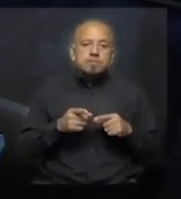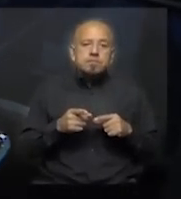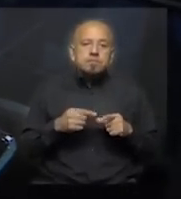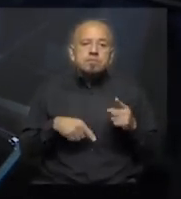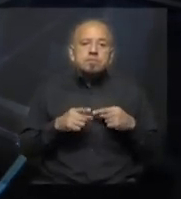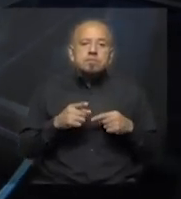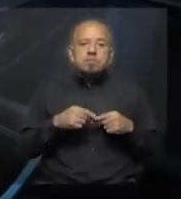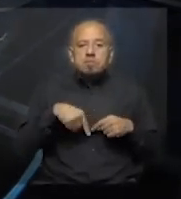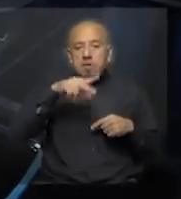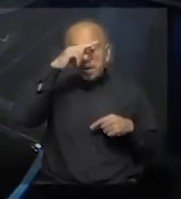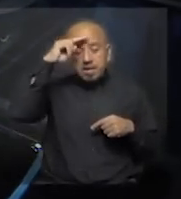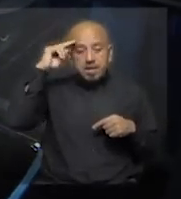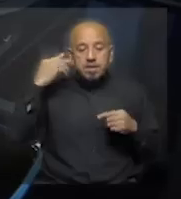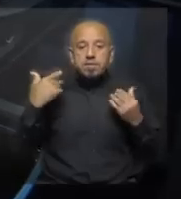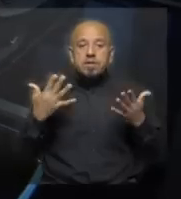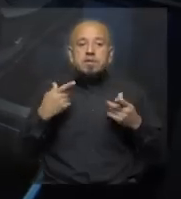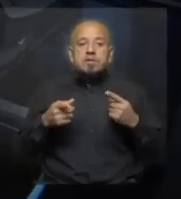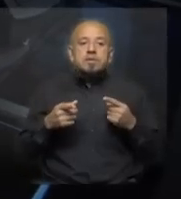El verano provocó